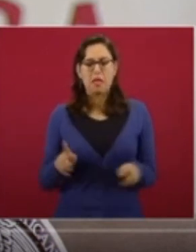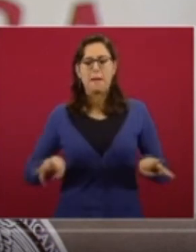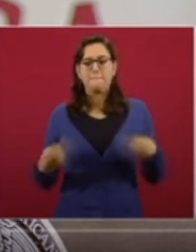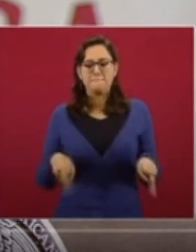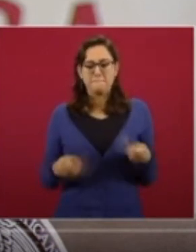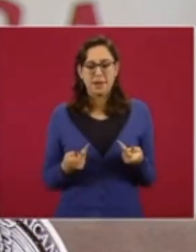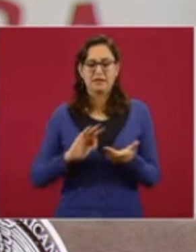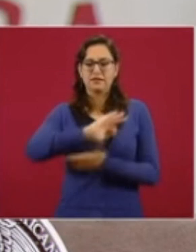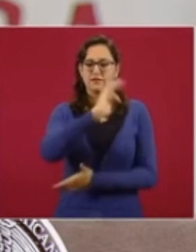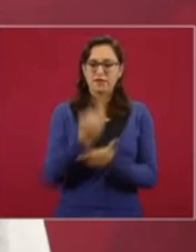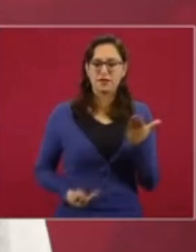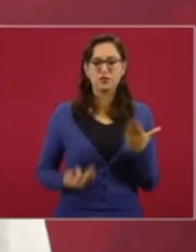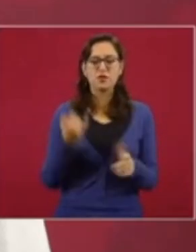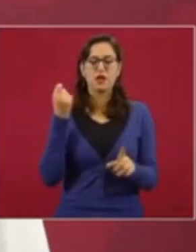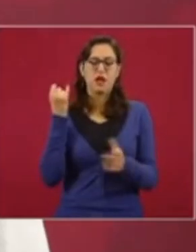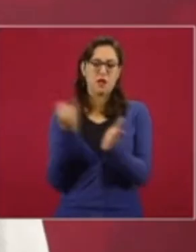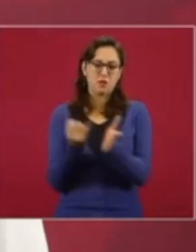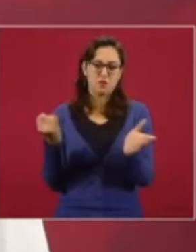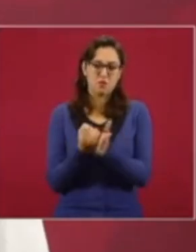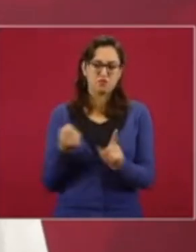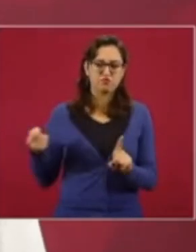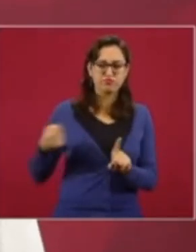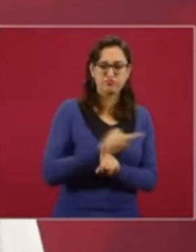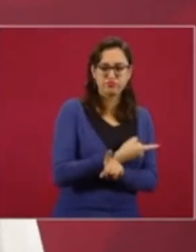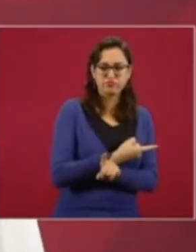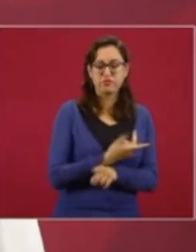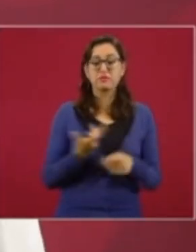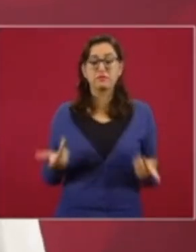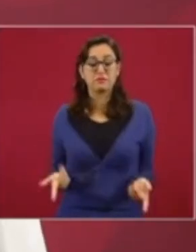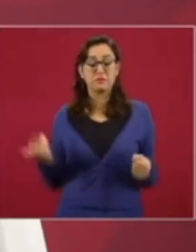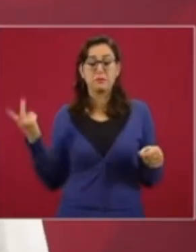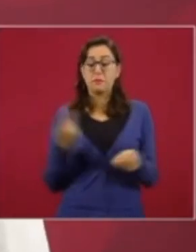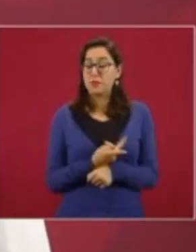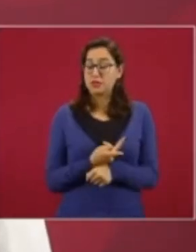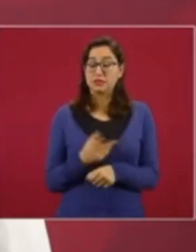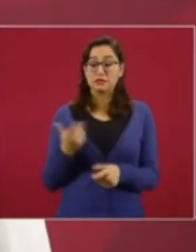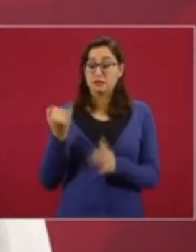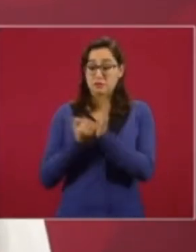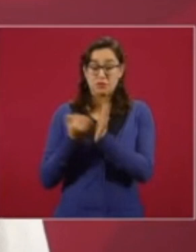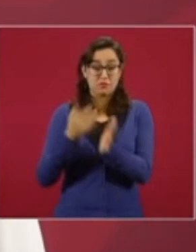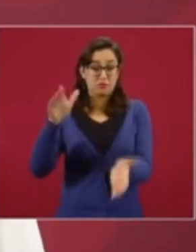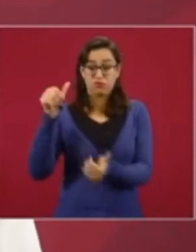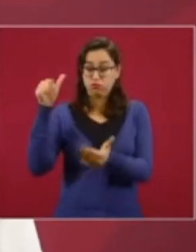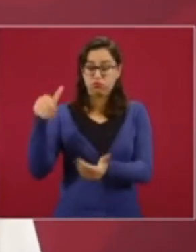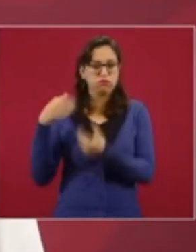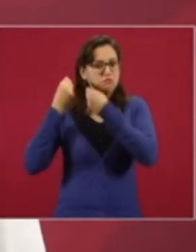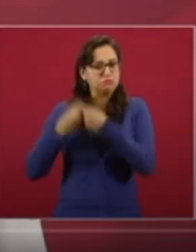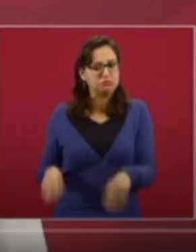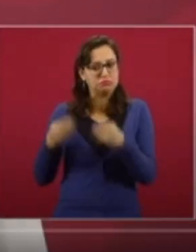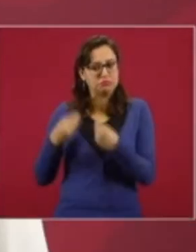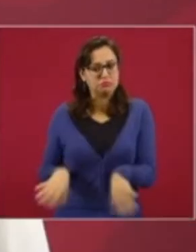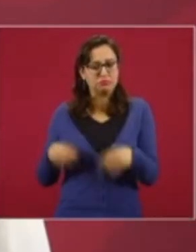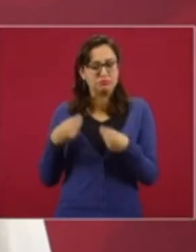evaden impuestos y defraudan al fisco afectando los servicios públicos evaden las